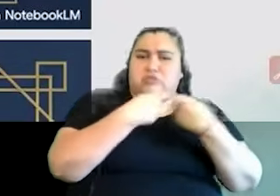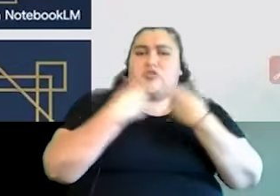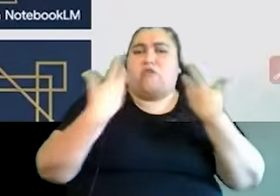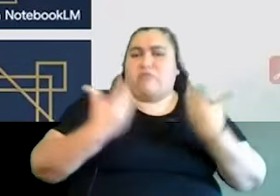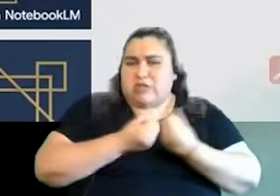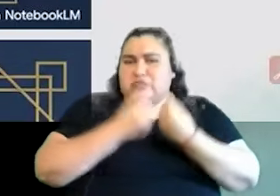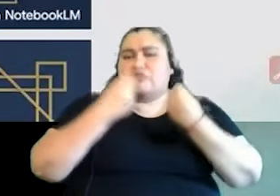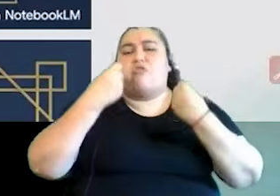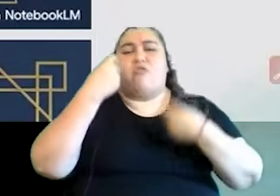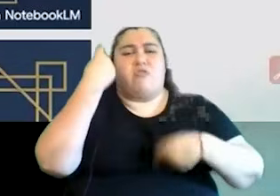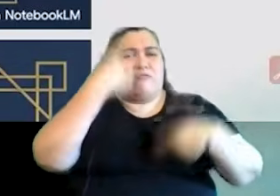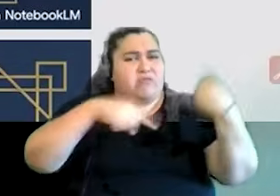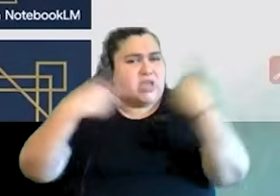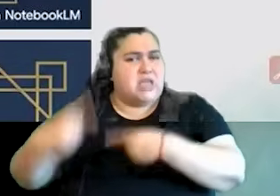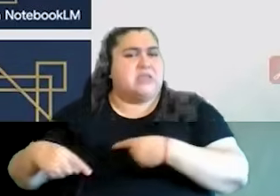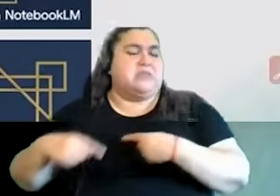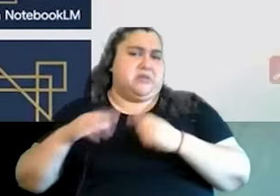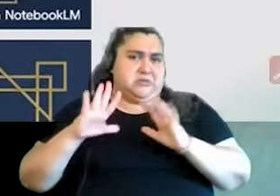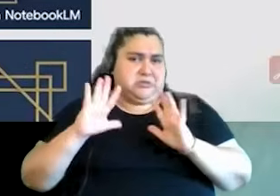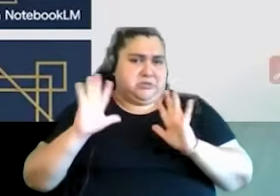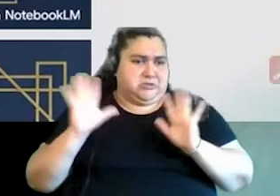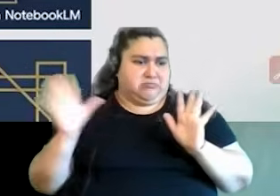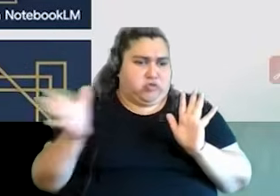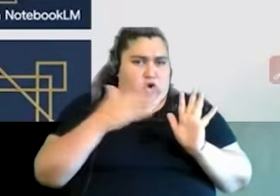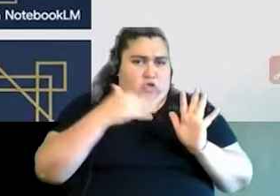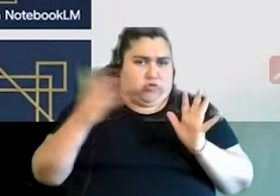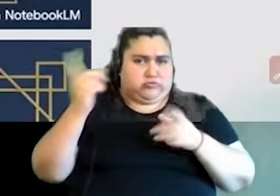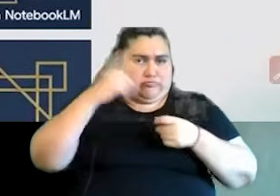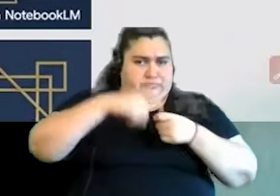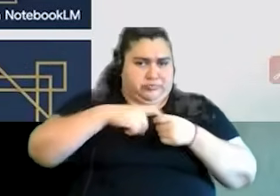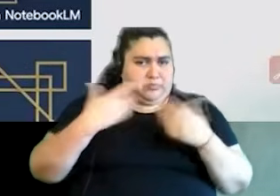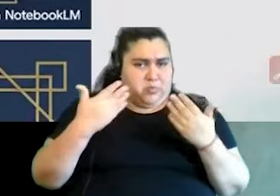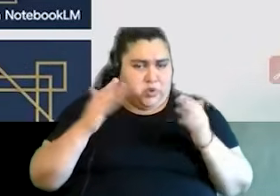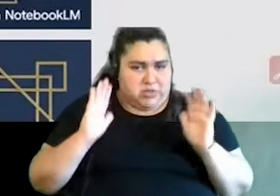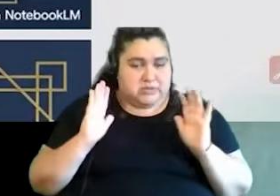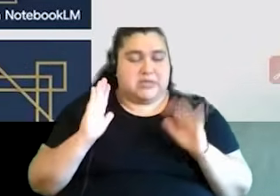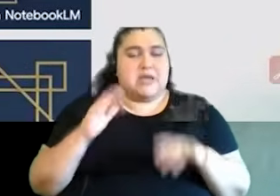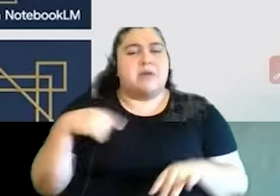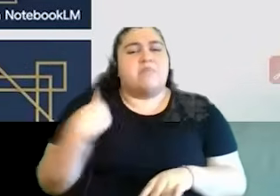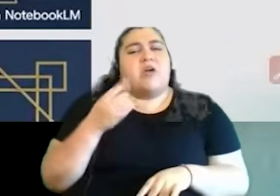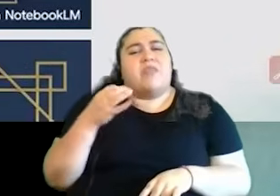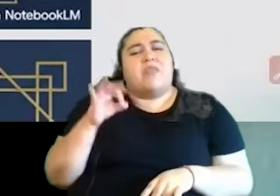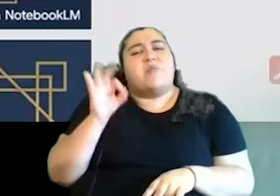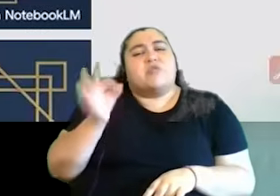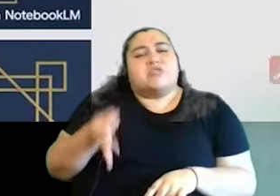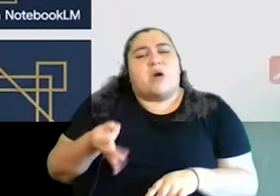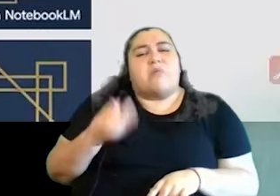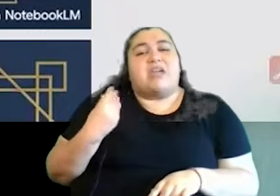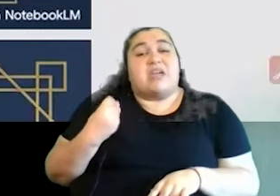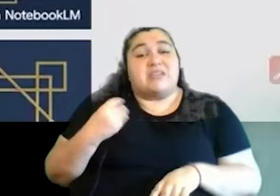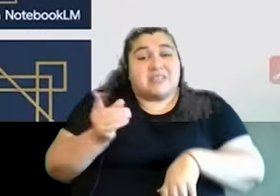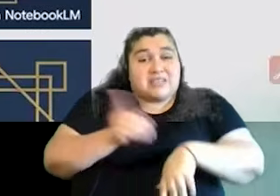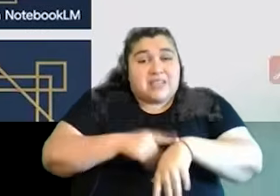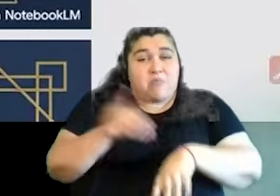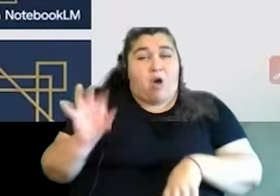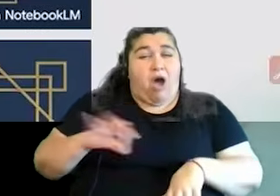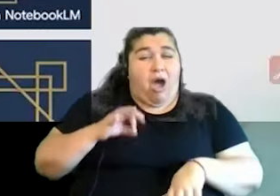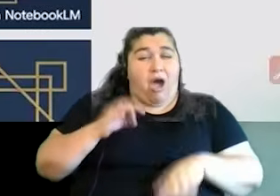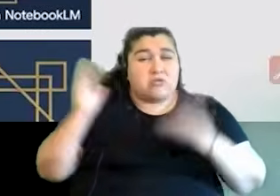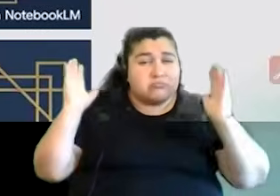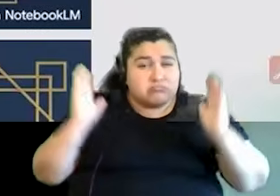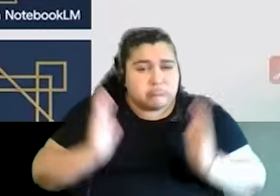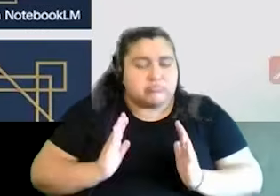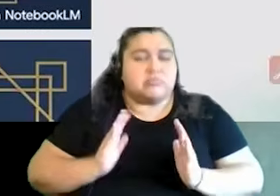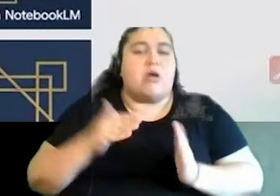distintos tipos de contribuyentes. Y que también tenemos que tener presente que esta reducción de prescripción va a ser por tipo de impuesto y por